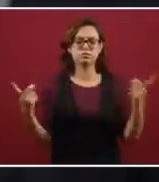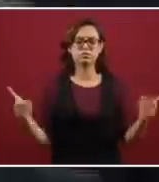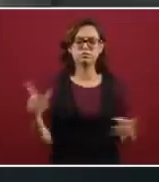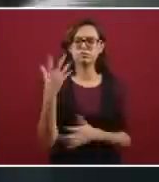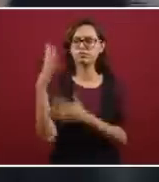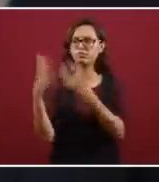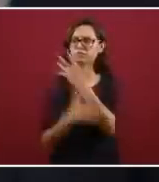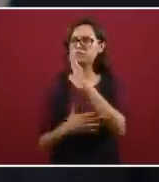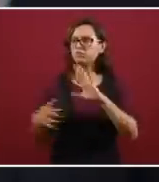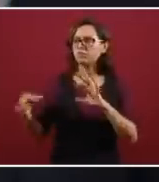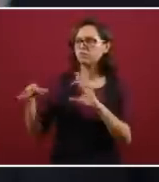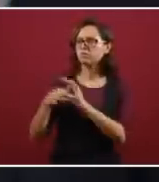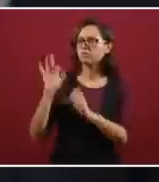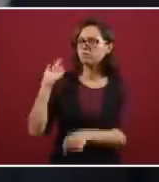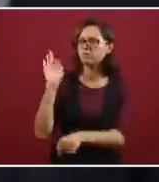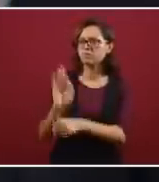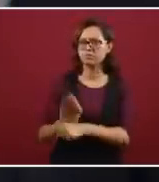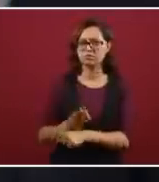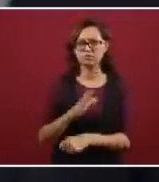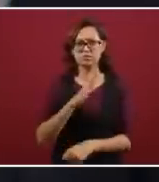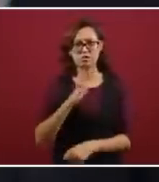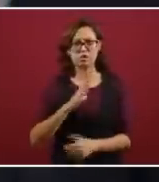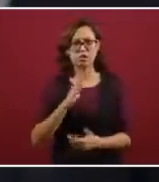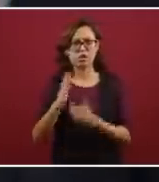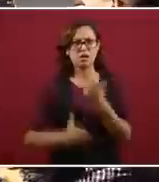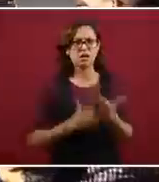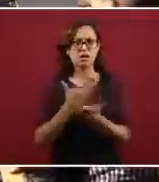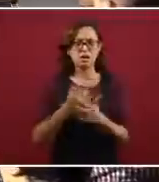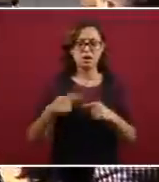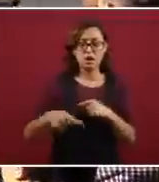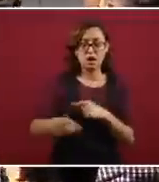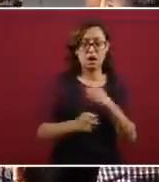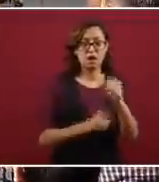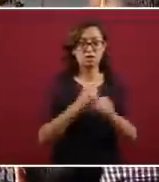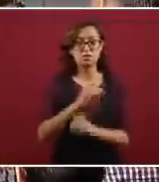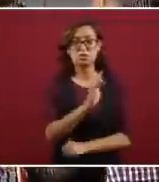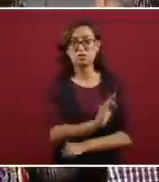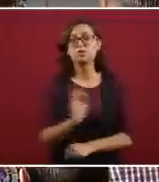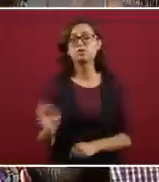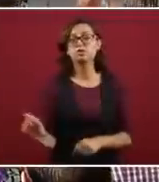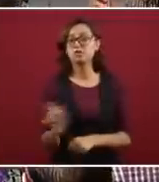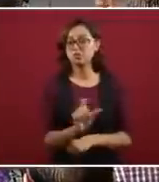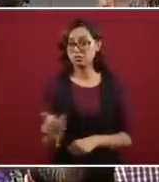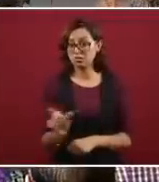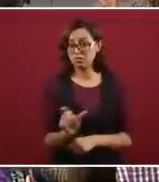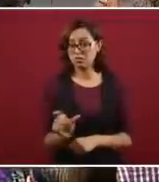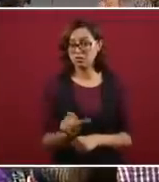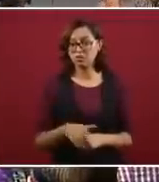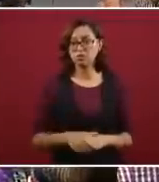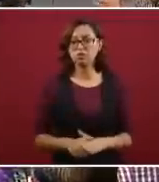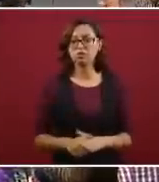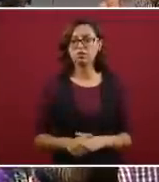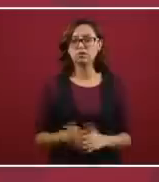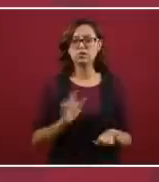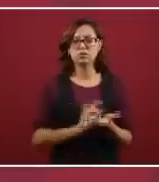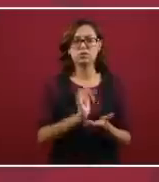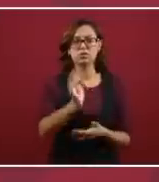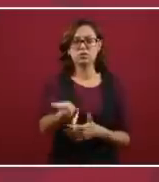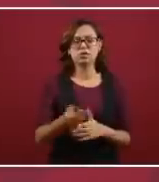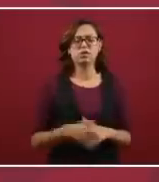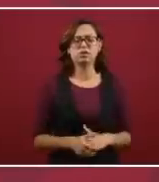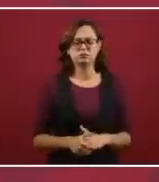México, ¿hay fechas tentativas de si se podría presentar este año? Gracias. Sí, vamos